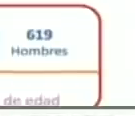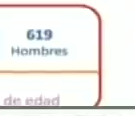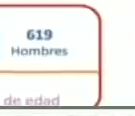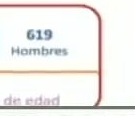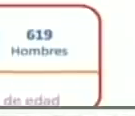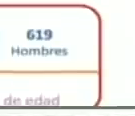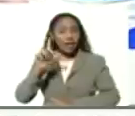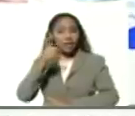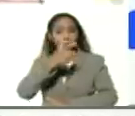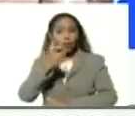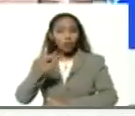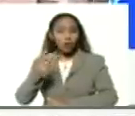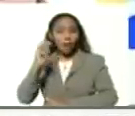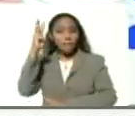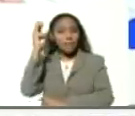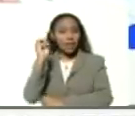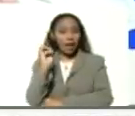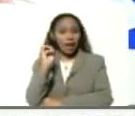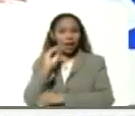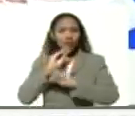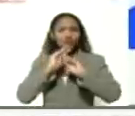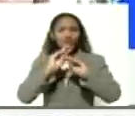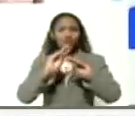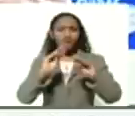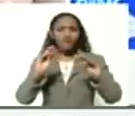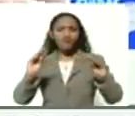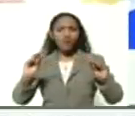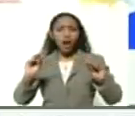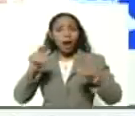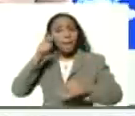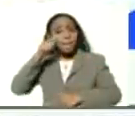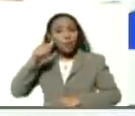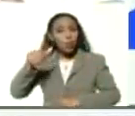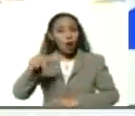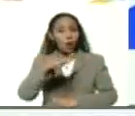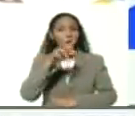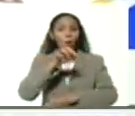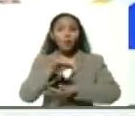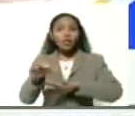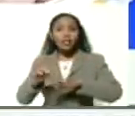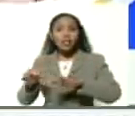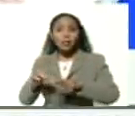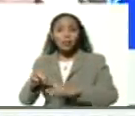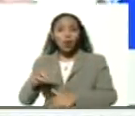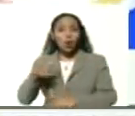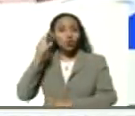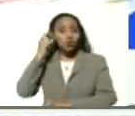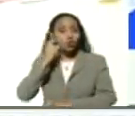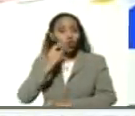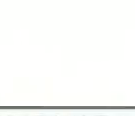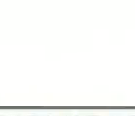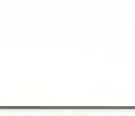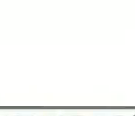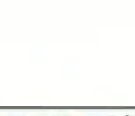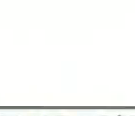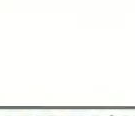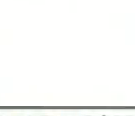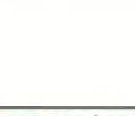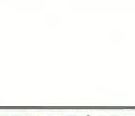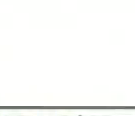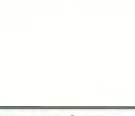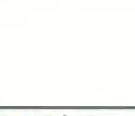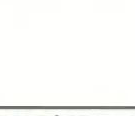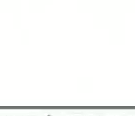casos en Petare. Hacemos un llamado a la población del municipio Sucre a mantener todos